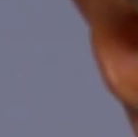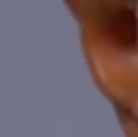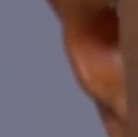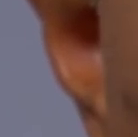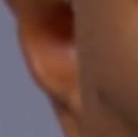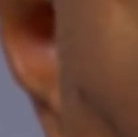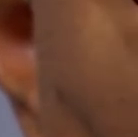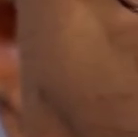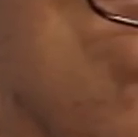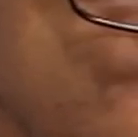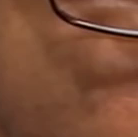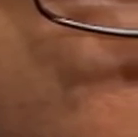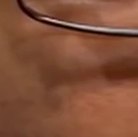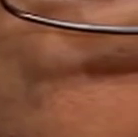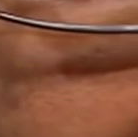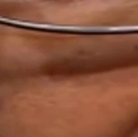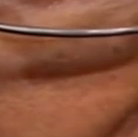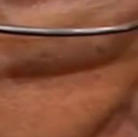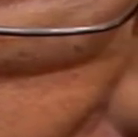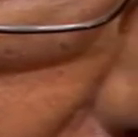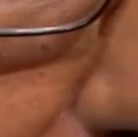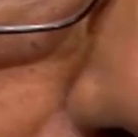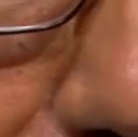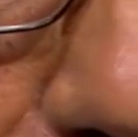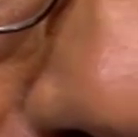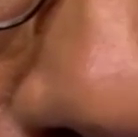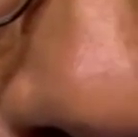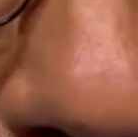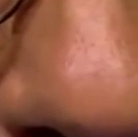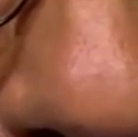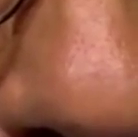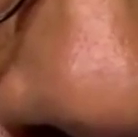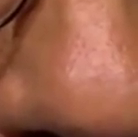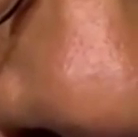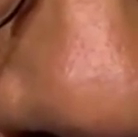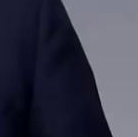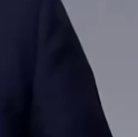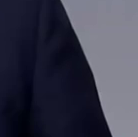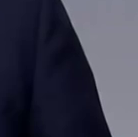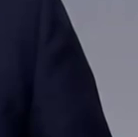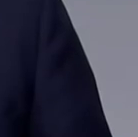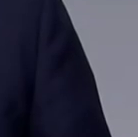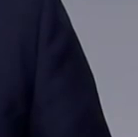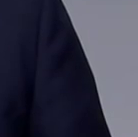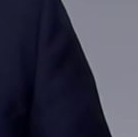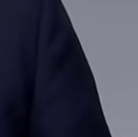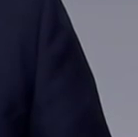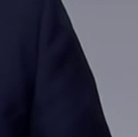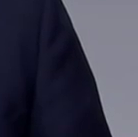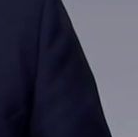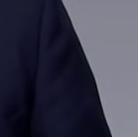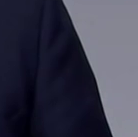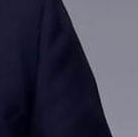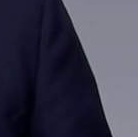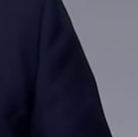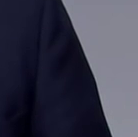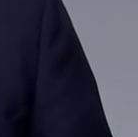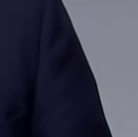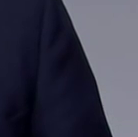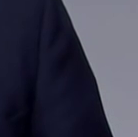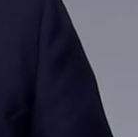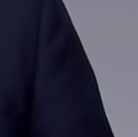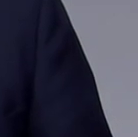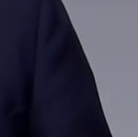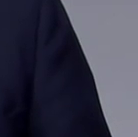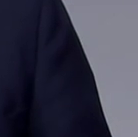que hay un candidato ganador que va a la cabeza de cualquier encuesta. Hay otros dos que le siguen a gran